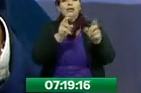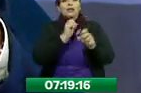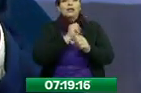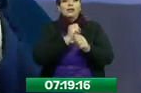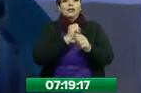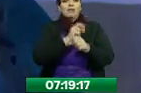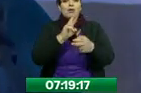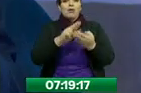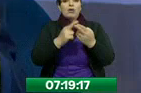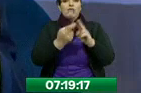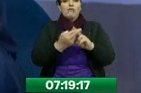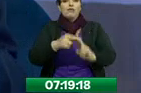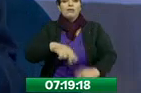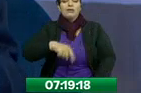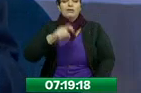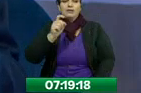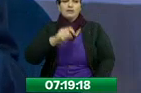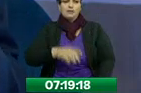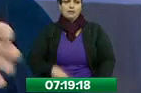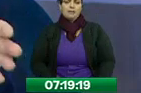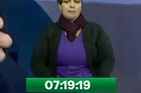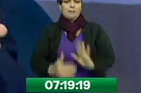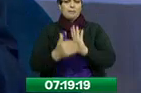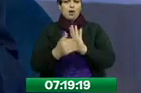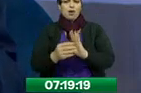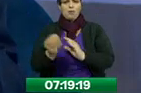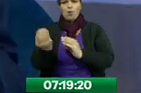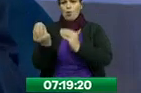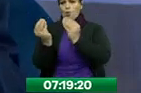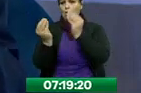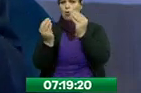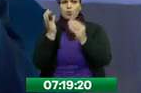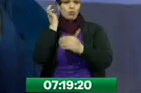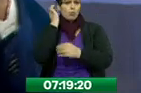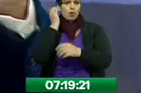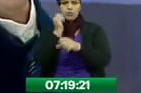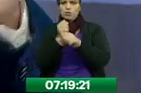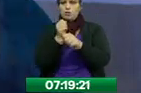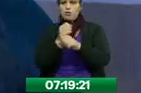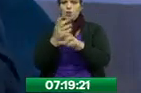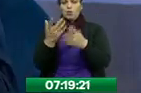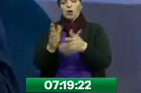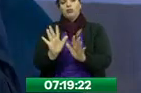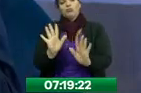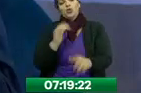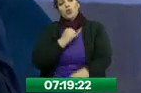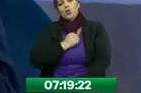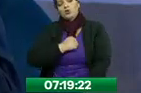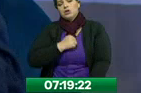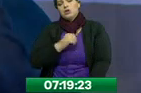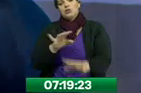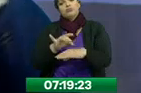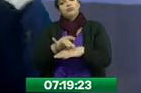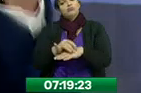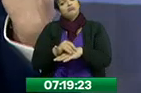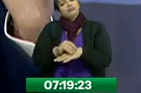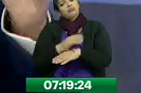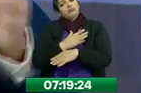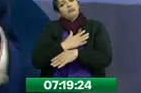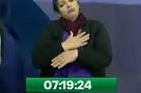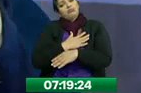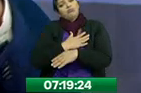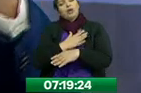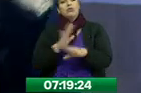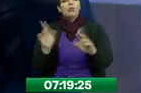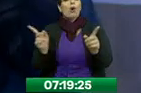empleo, especialmente para los jóvenes y para las mujeres. No podemos seguir anquilosados en el pasado. Y